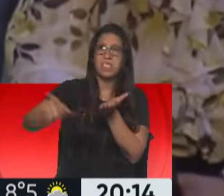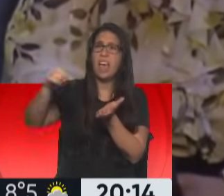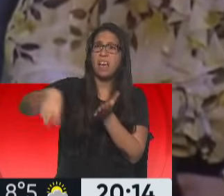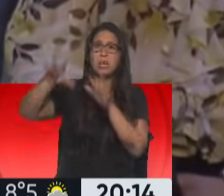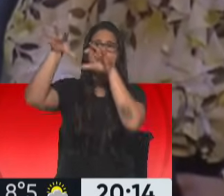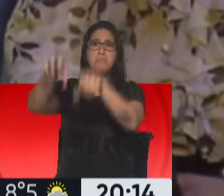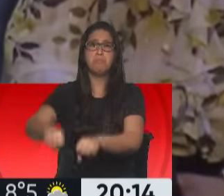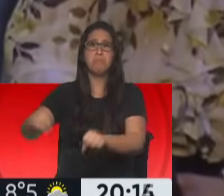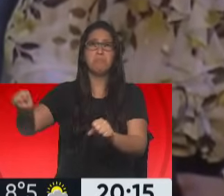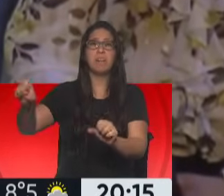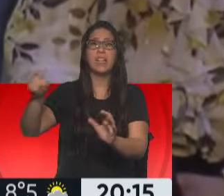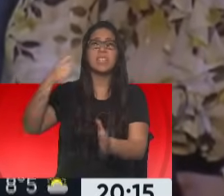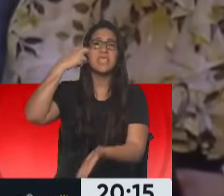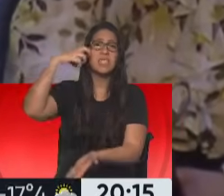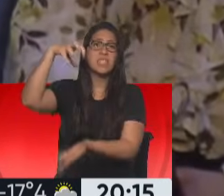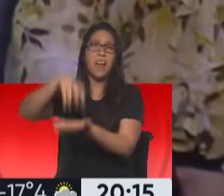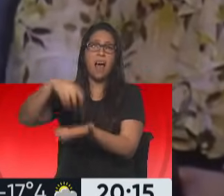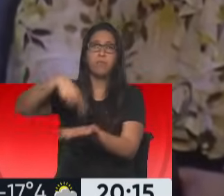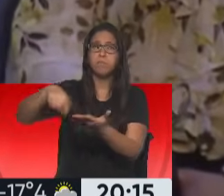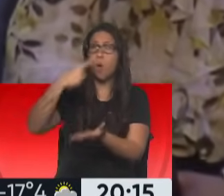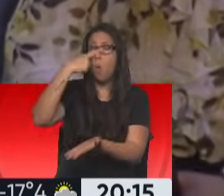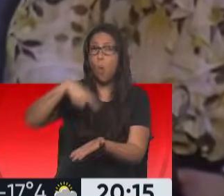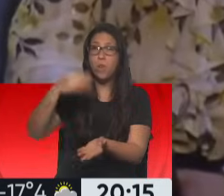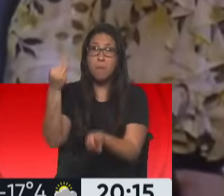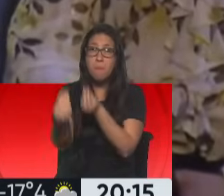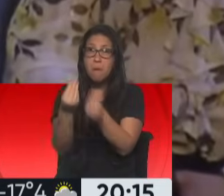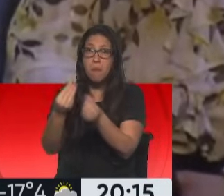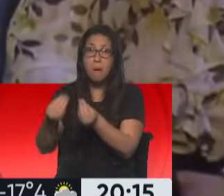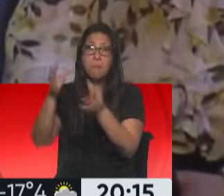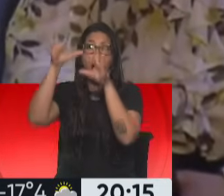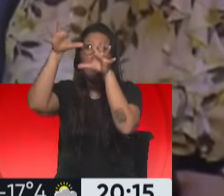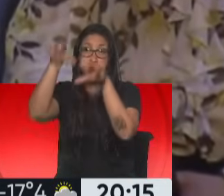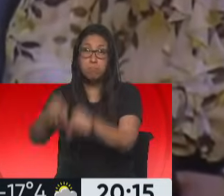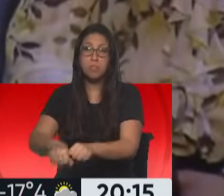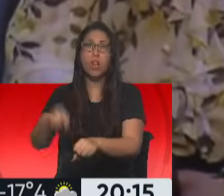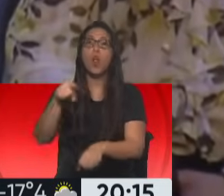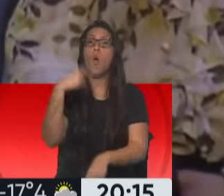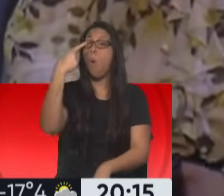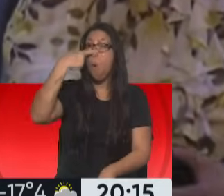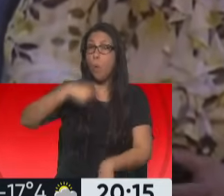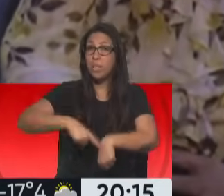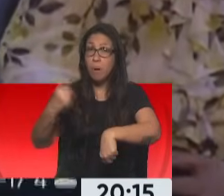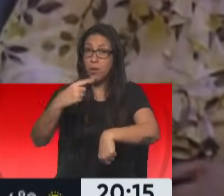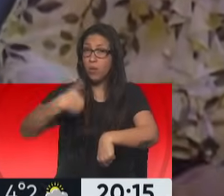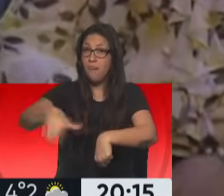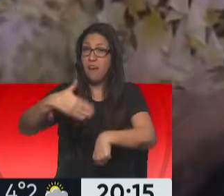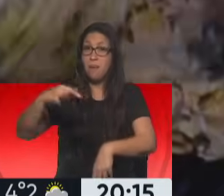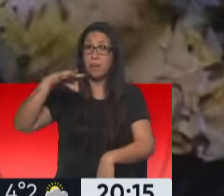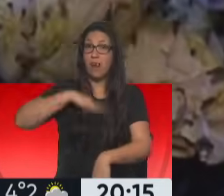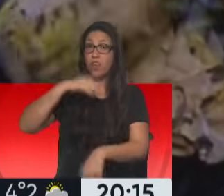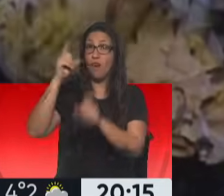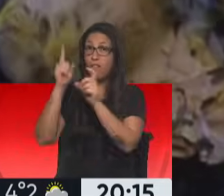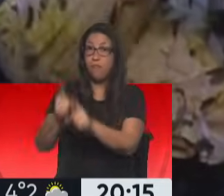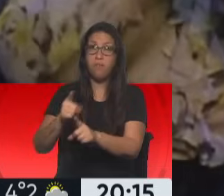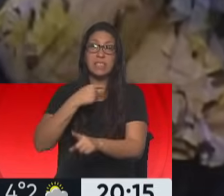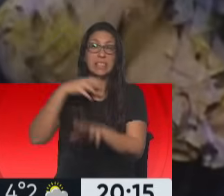legislación argentina, aferrándose a los últimos minutos de privilegio que les quedan. Los últimos minutos de privilegio que le